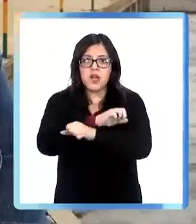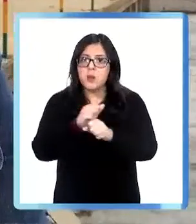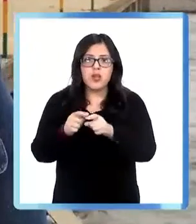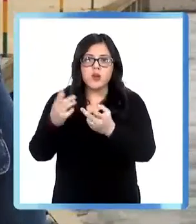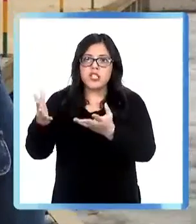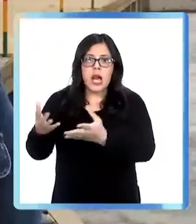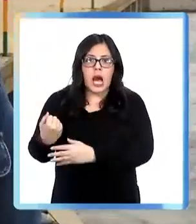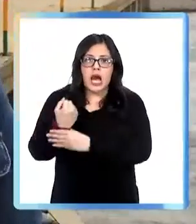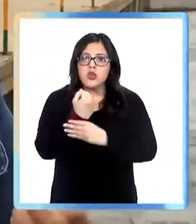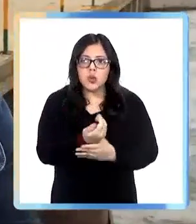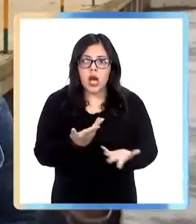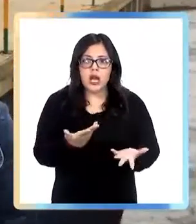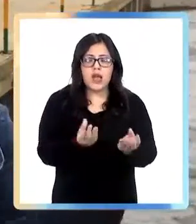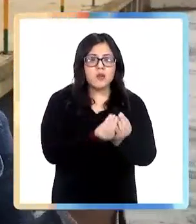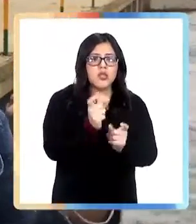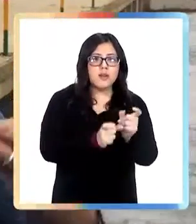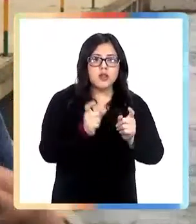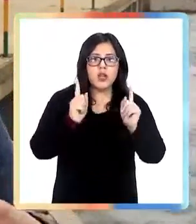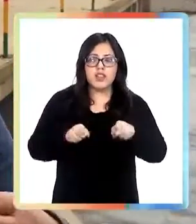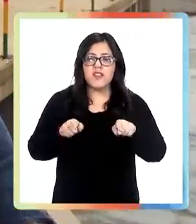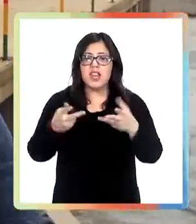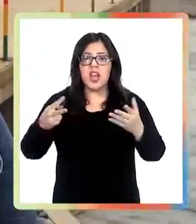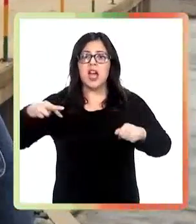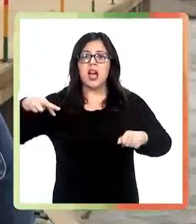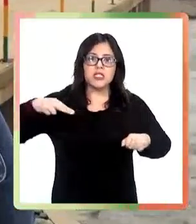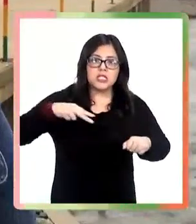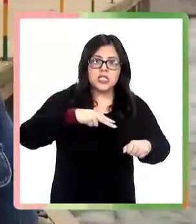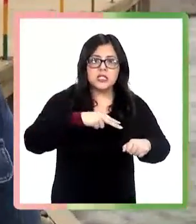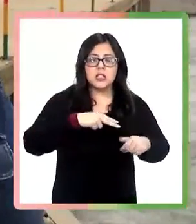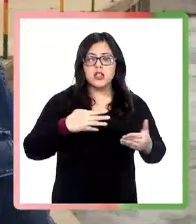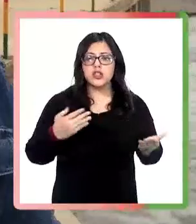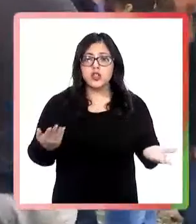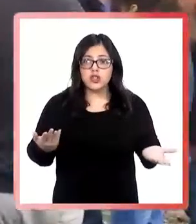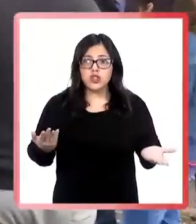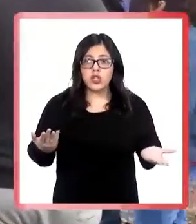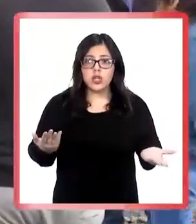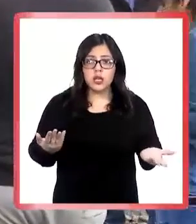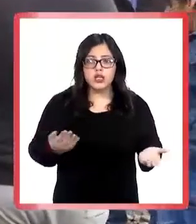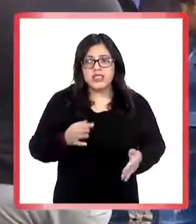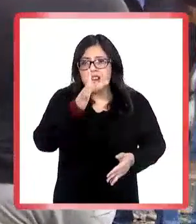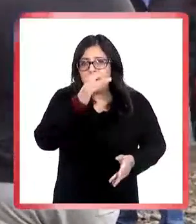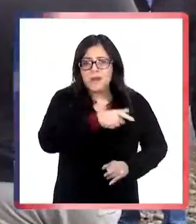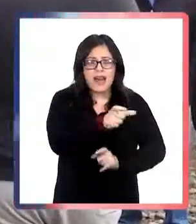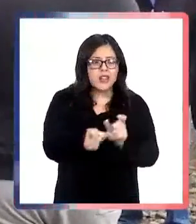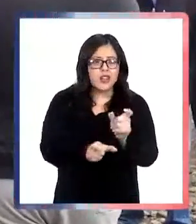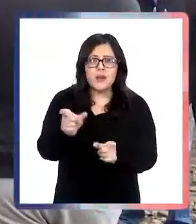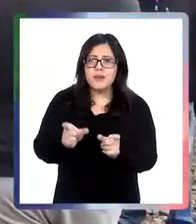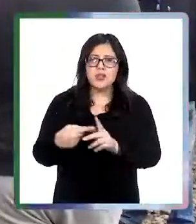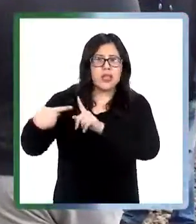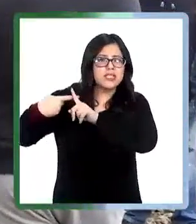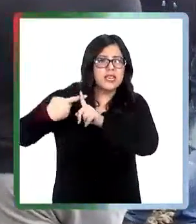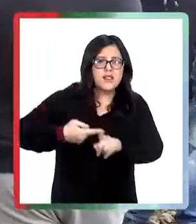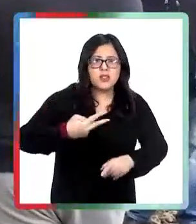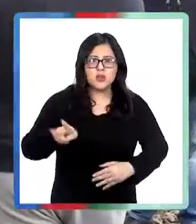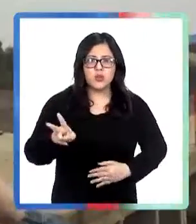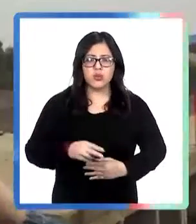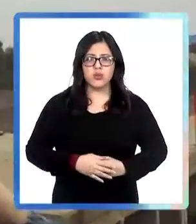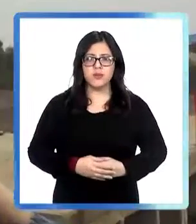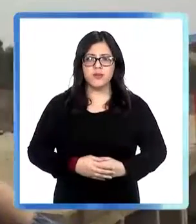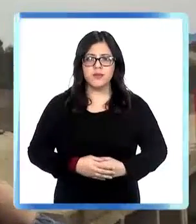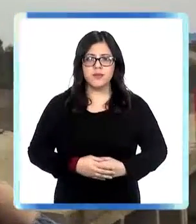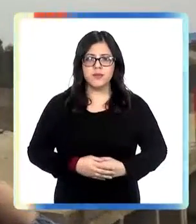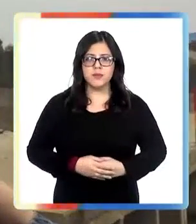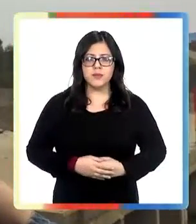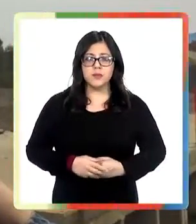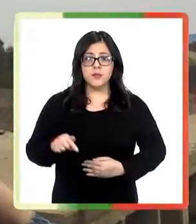cruzarla. Ustedes ven que gente tiene que pasar de a pie a hacer transbordo. Entonces, es una burla para toda esta gente el sacrificio de ellos. Después